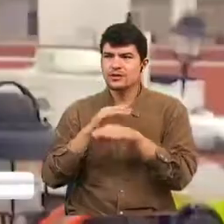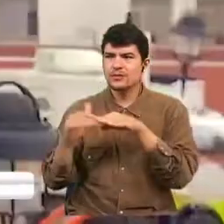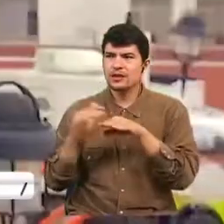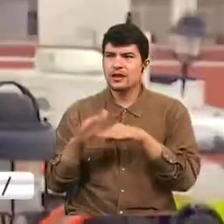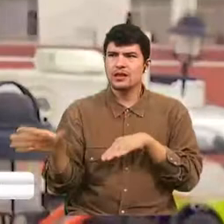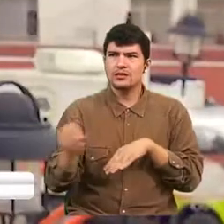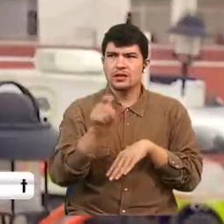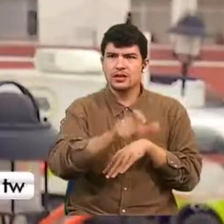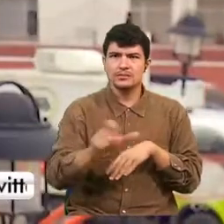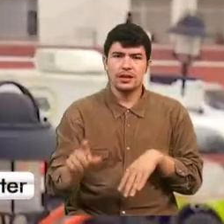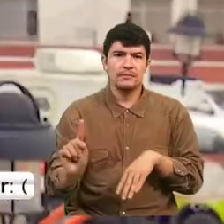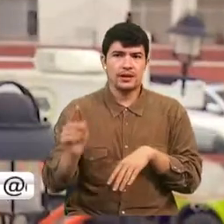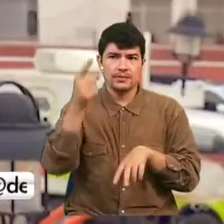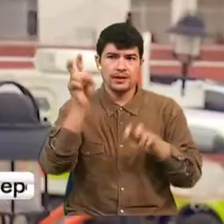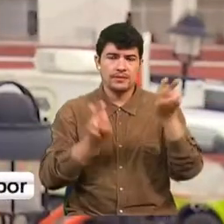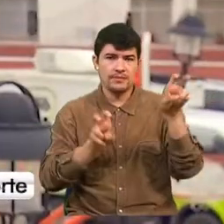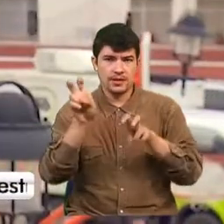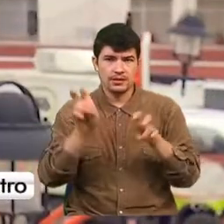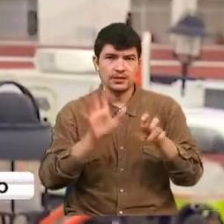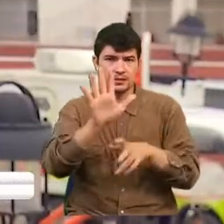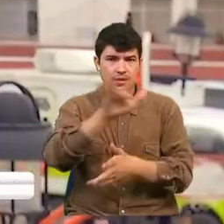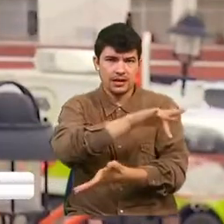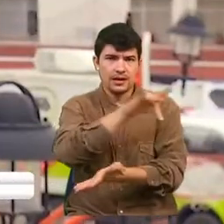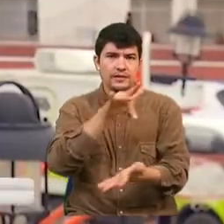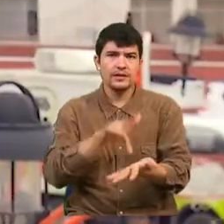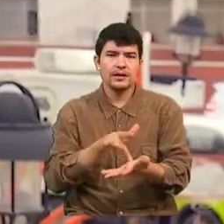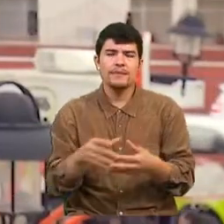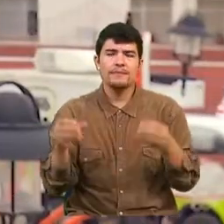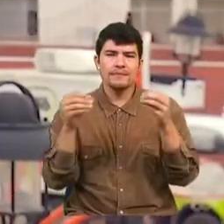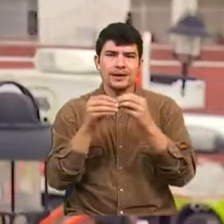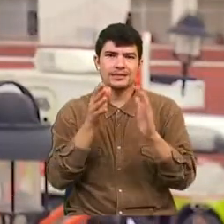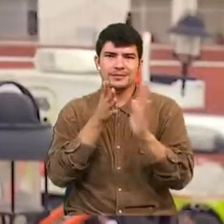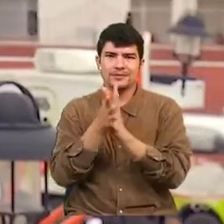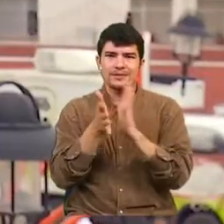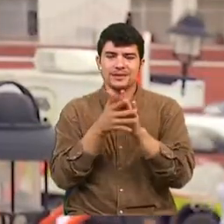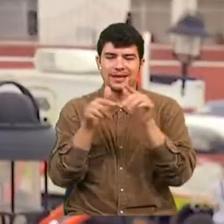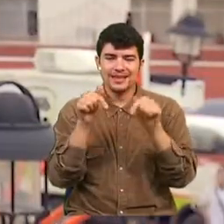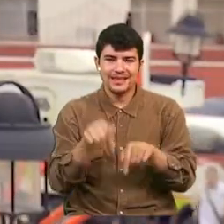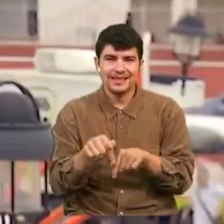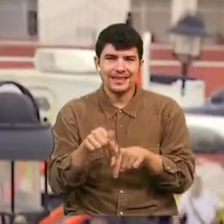nuestros televidentes a hacer una pequeña pausa para comerciales y al regreso estaremos con más información de